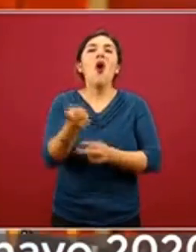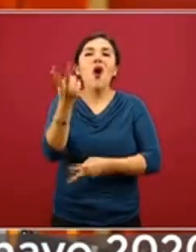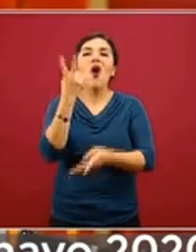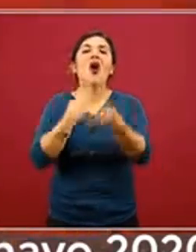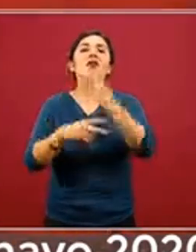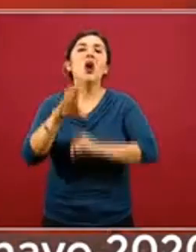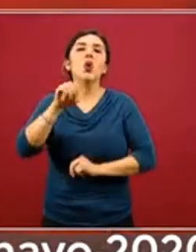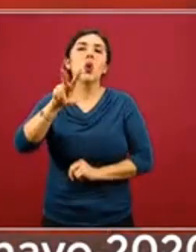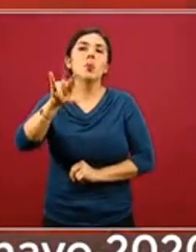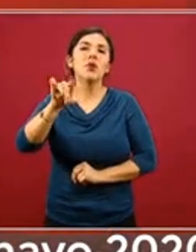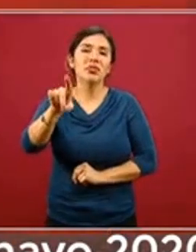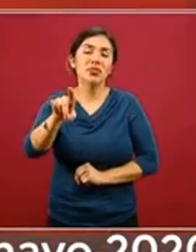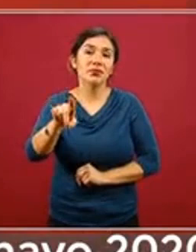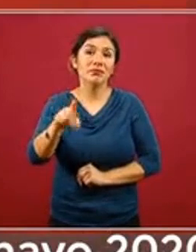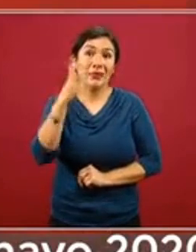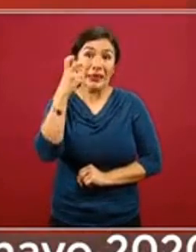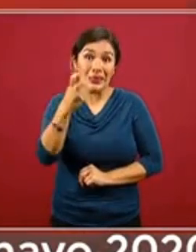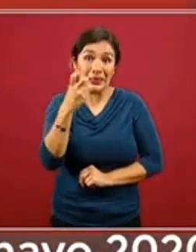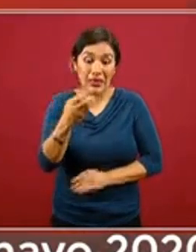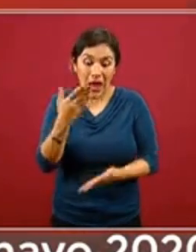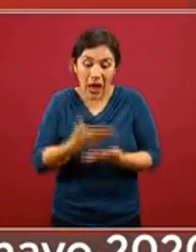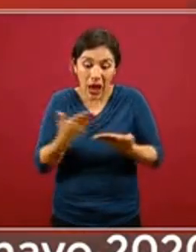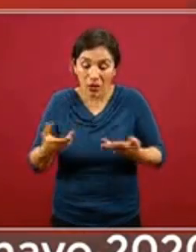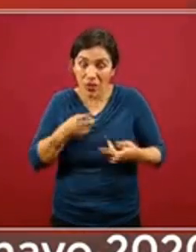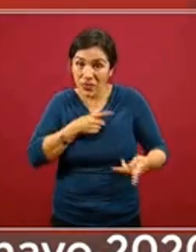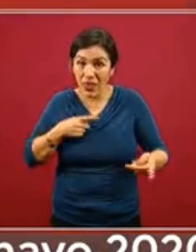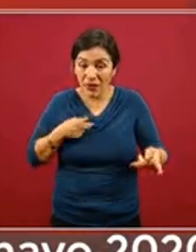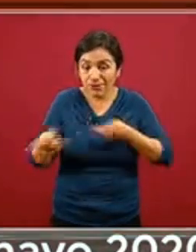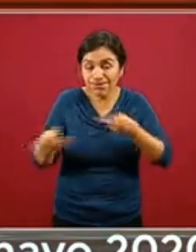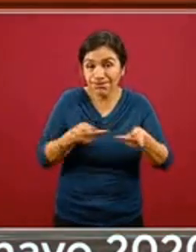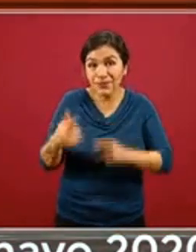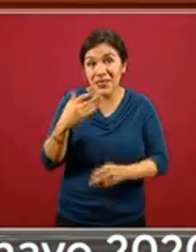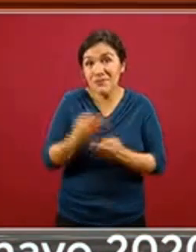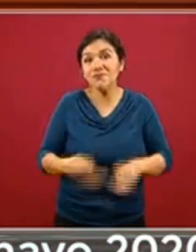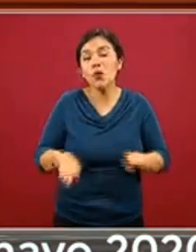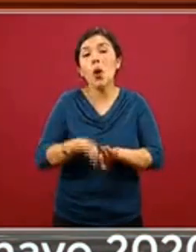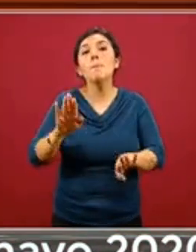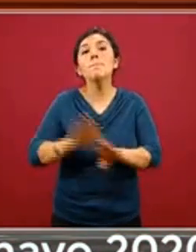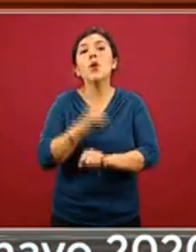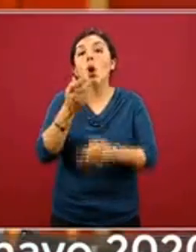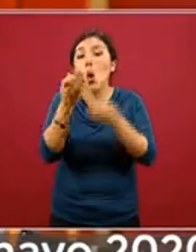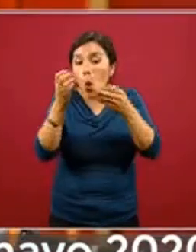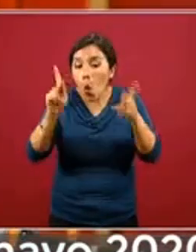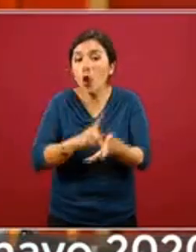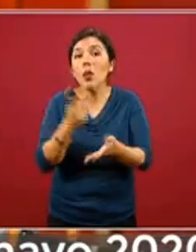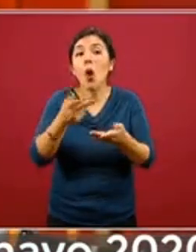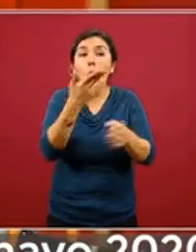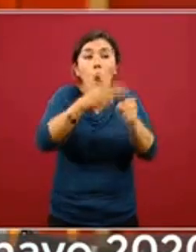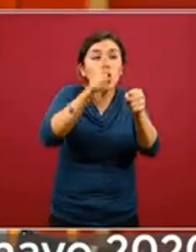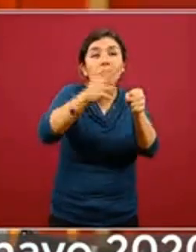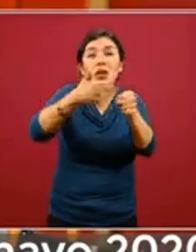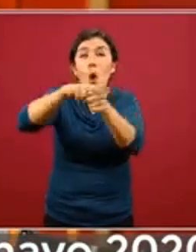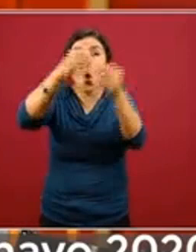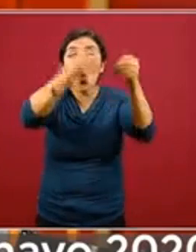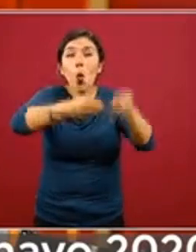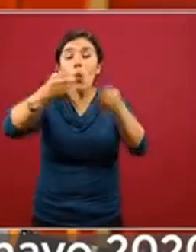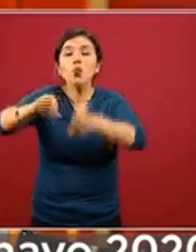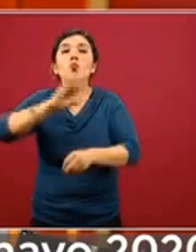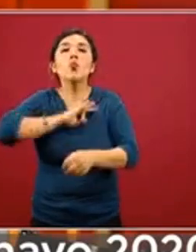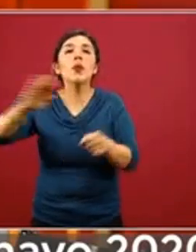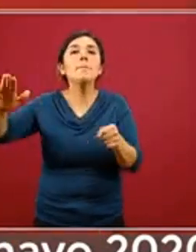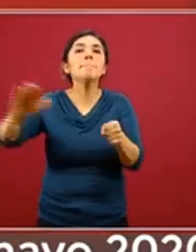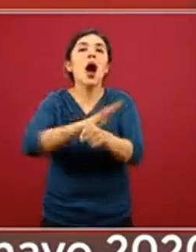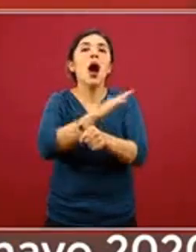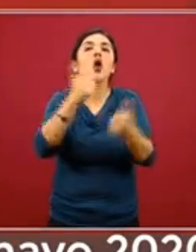COVID. Y el reto es importante porque nuevamente la ocupación hospitalaria puede